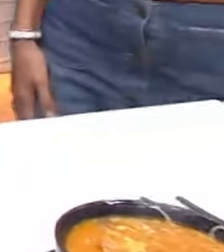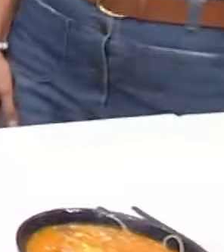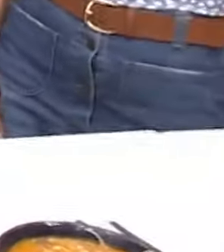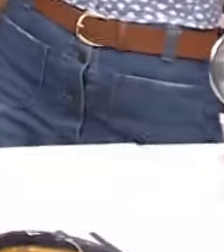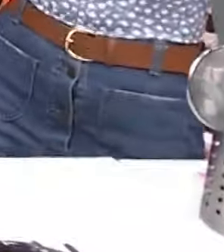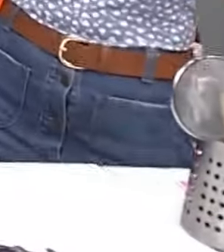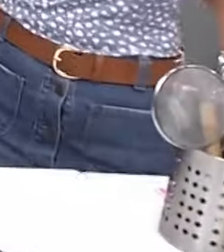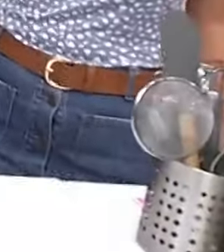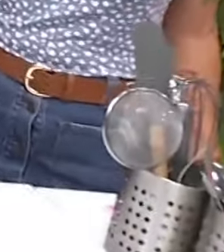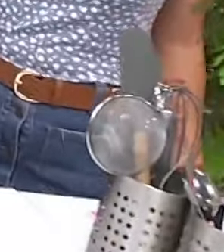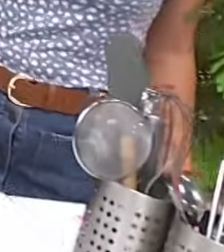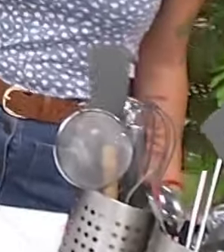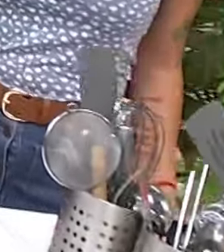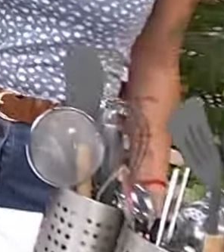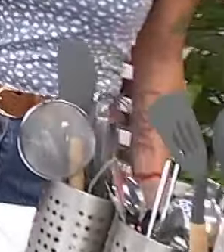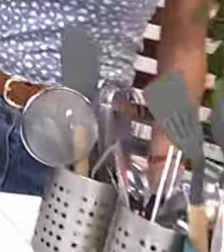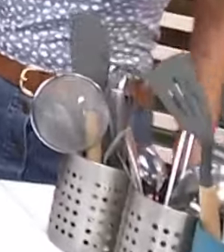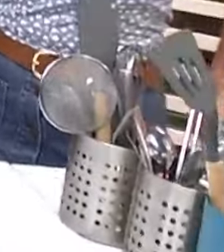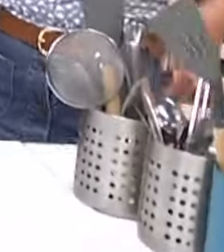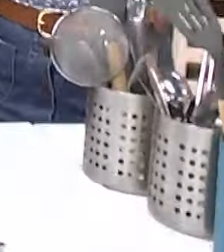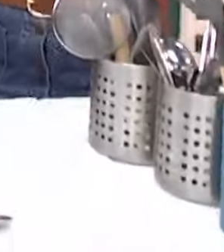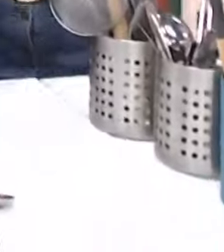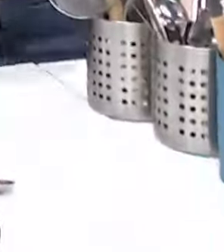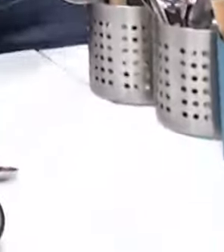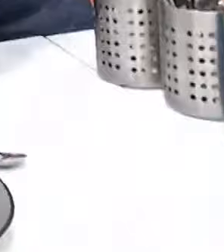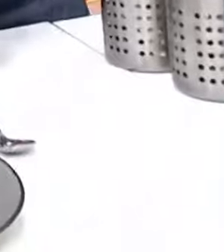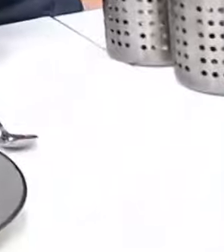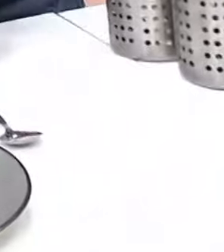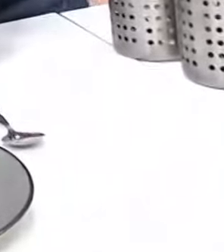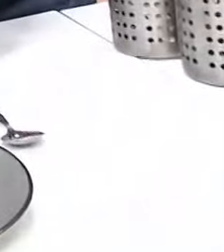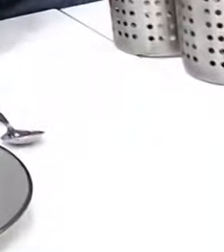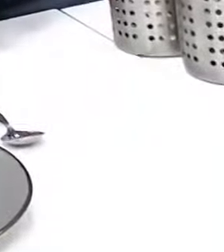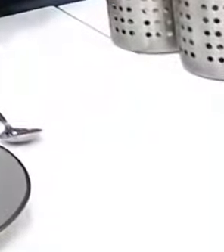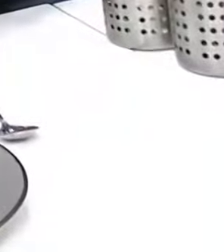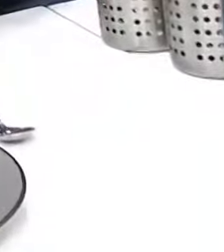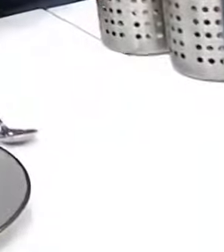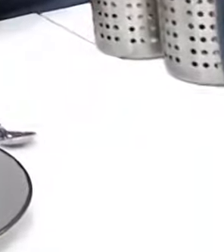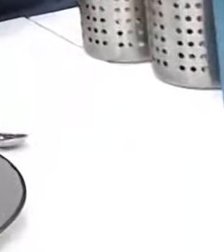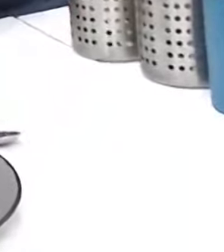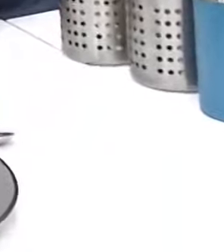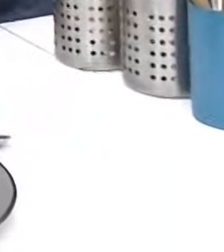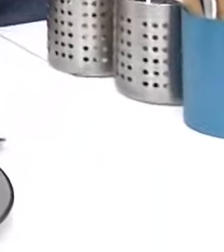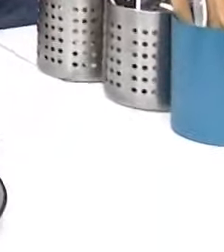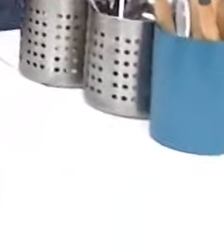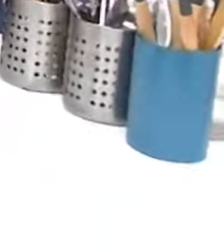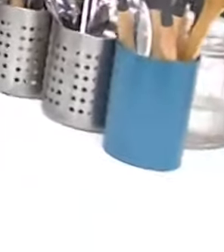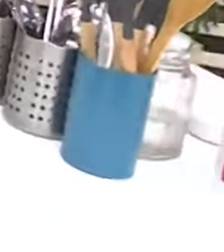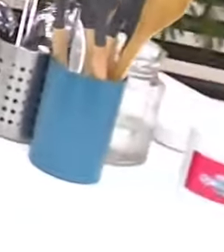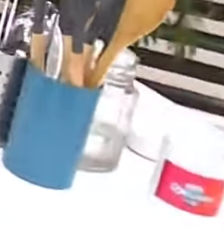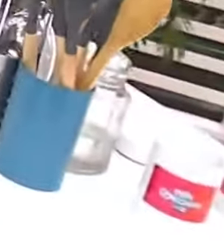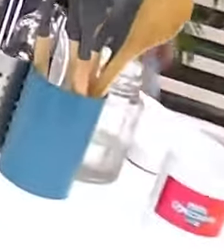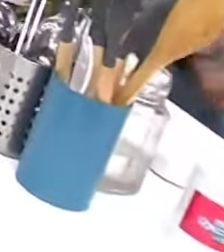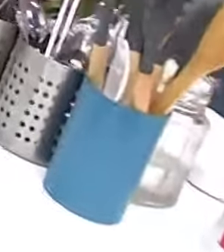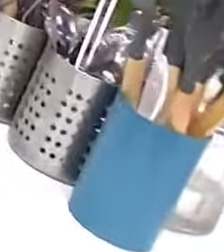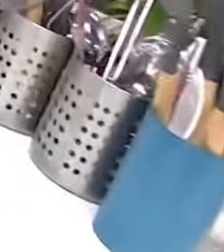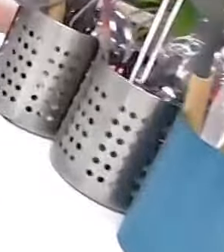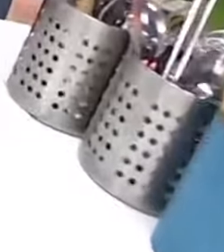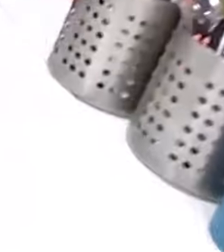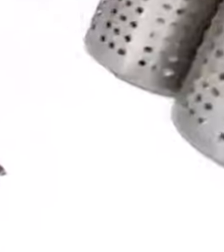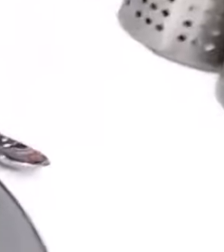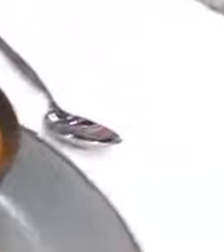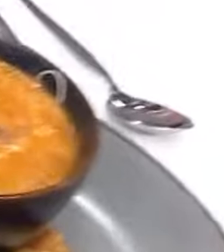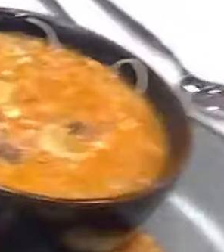muy temprano por la mañana. No, no. Rubí, por favor, no les hagas caso. Mira. Prueba esta maravilla. Sírvete. Uy, Dios mío. Comprueba, comprueba. Quiero